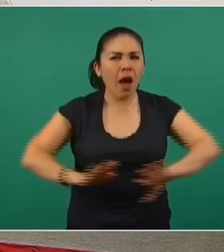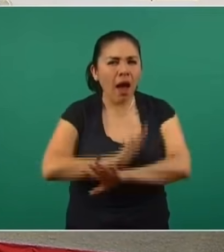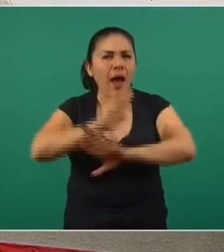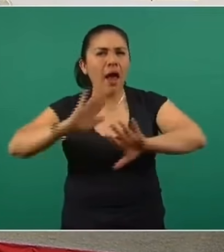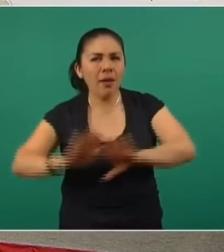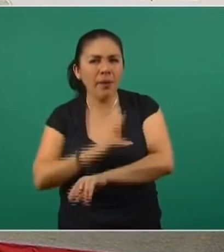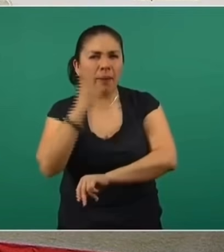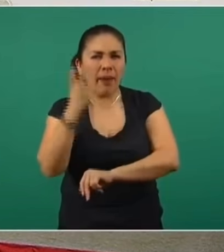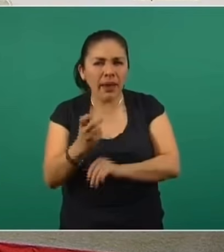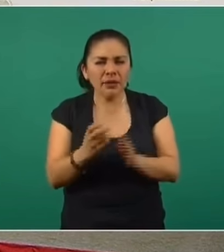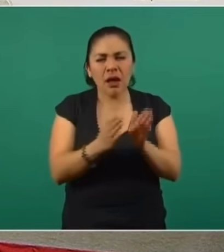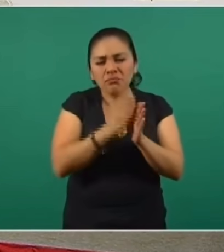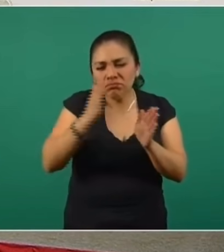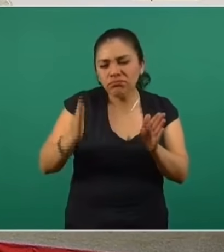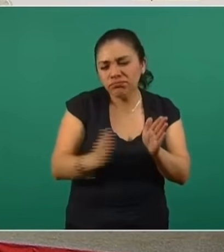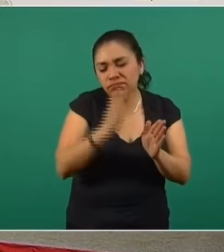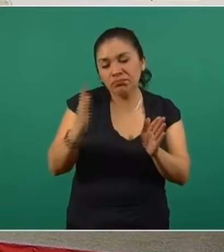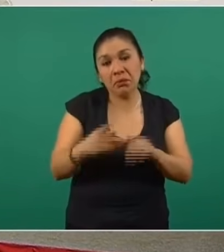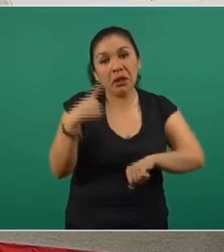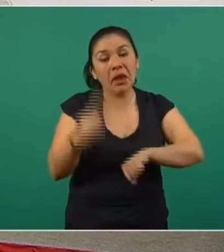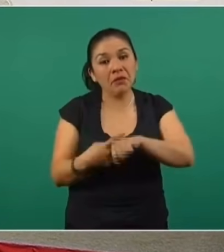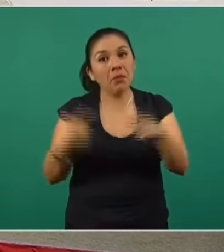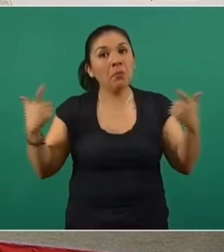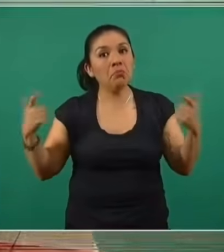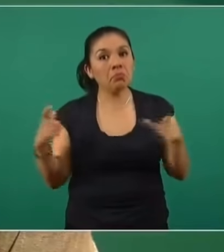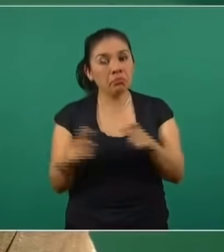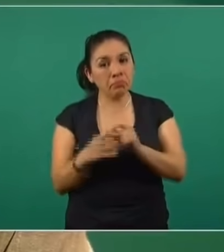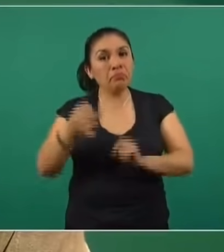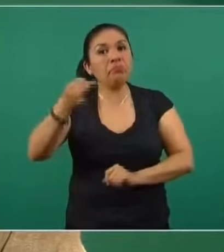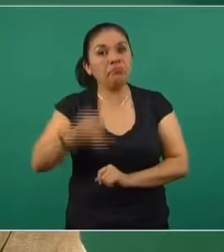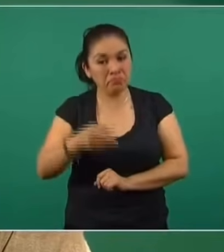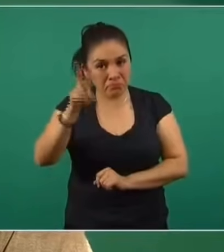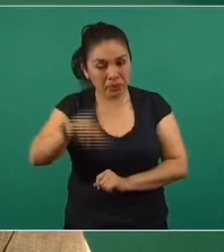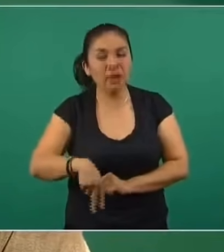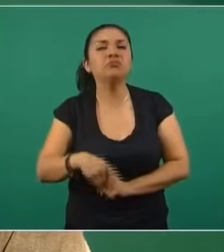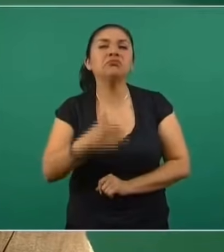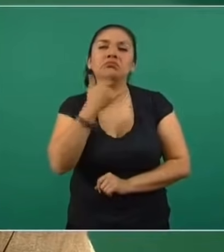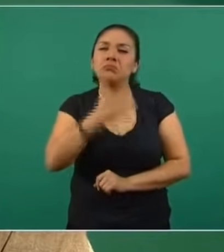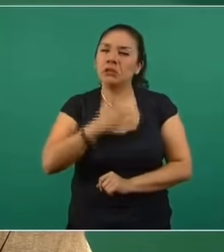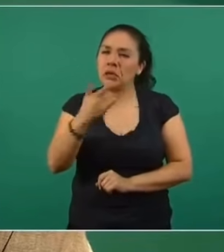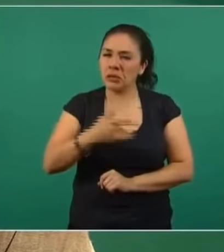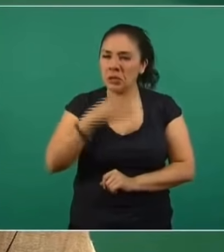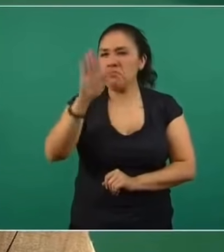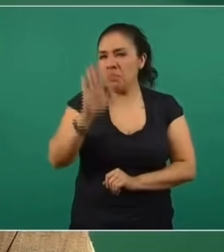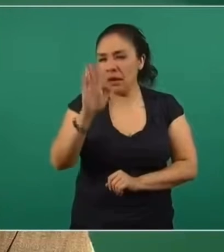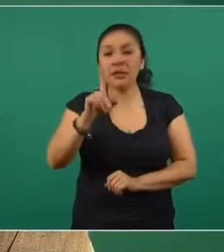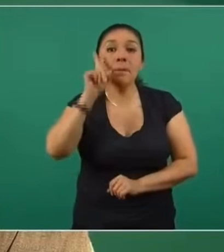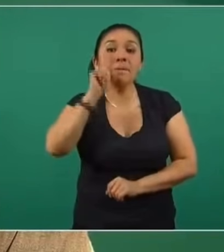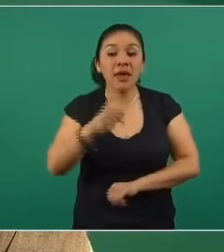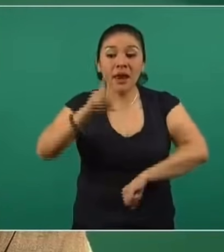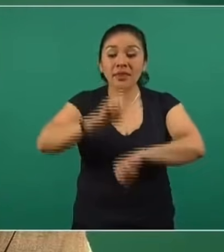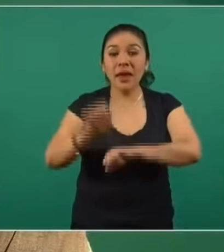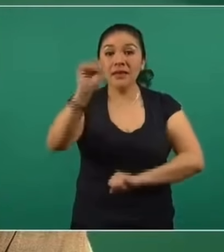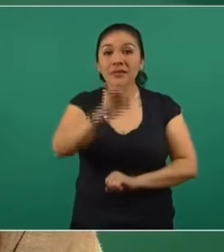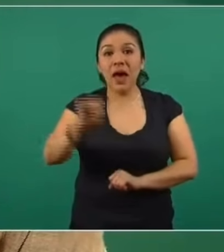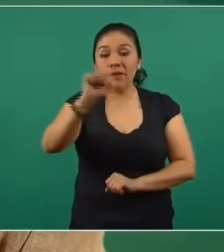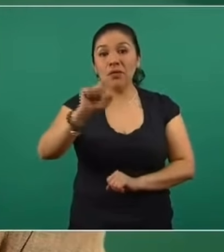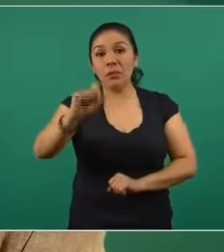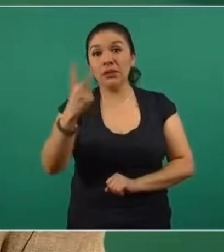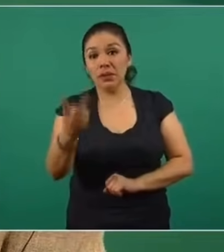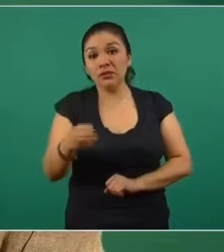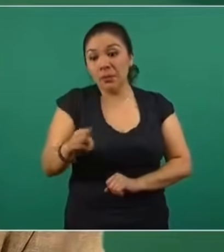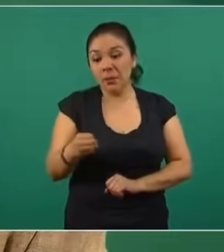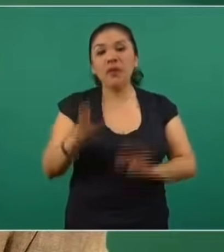esta reducción de la epidemia. Por lo tanto, hay total certeza de que mañana, sábado 22 de mayo,